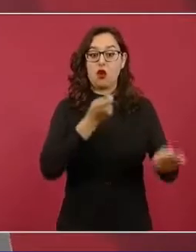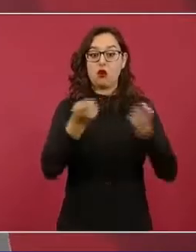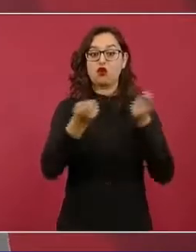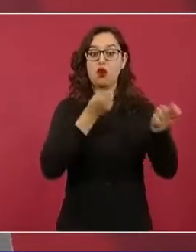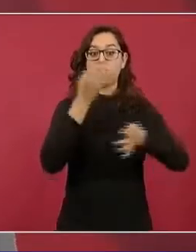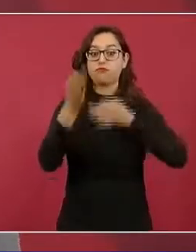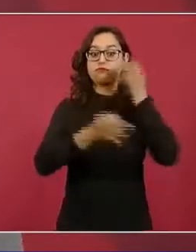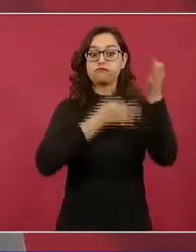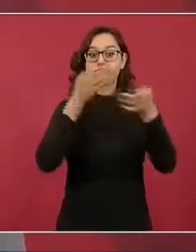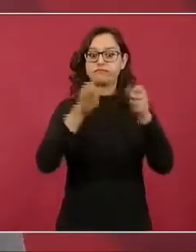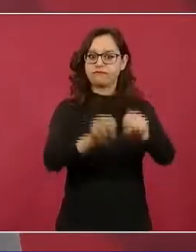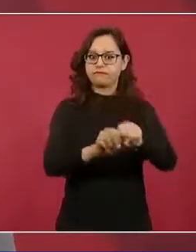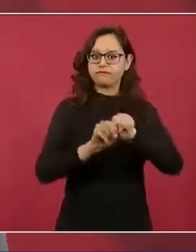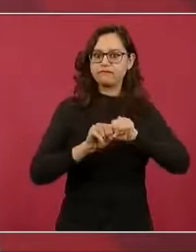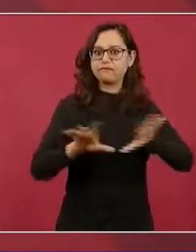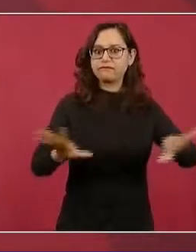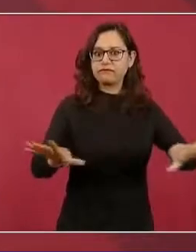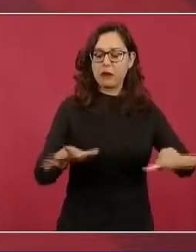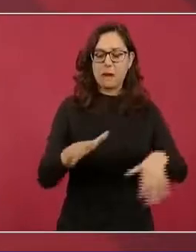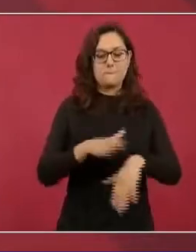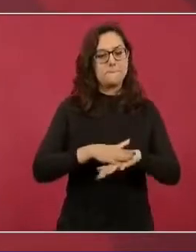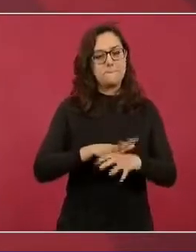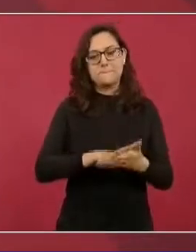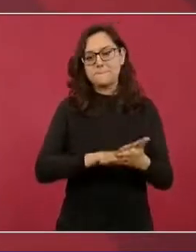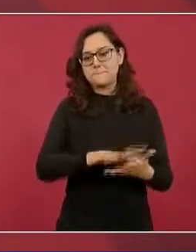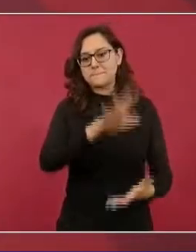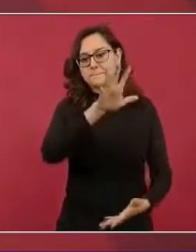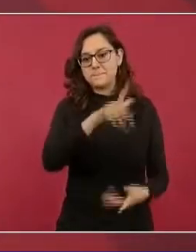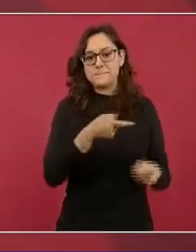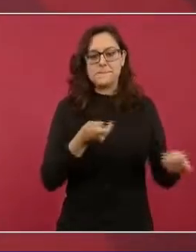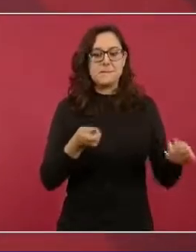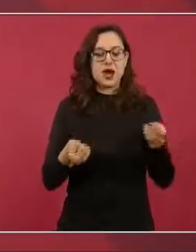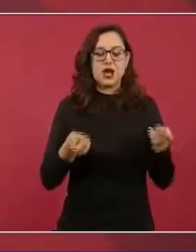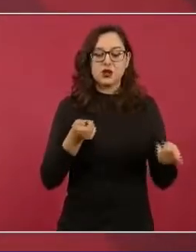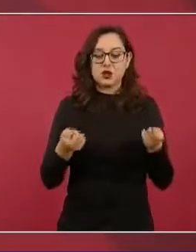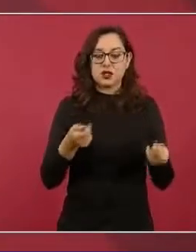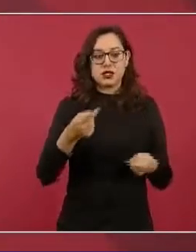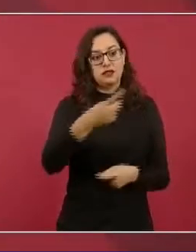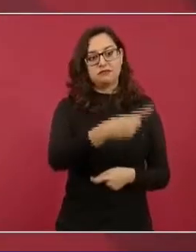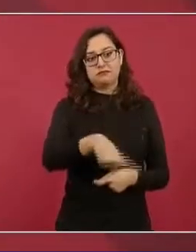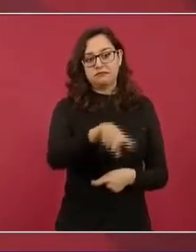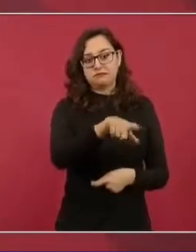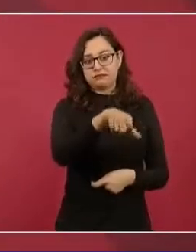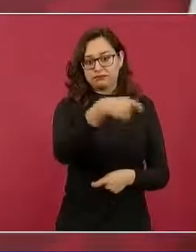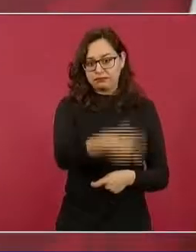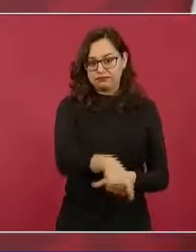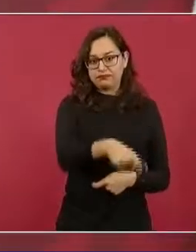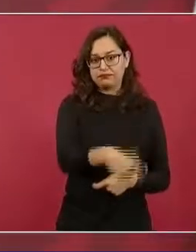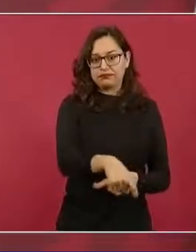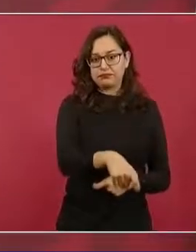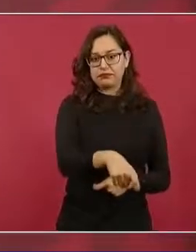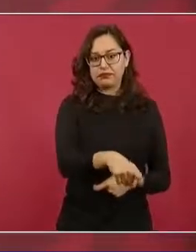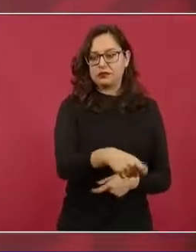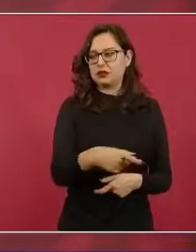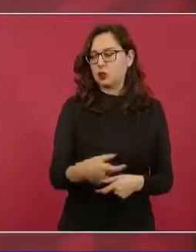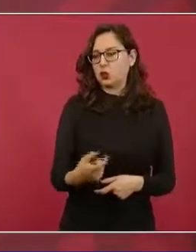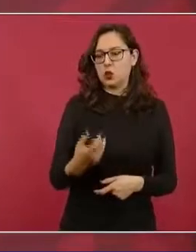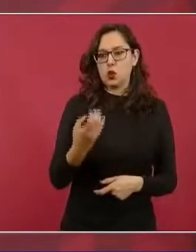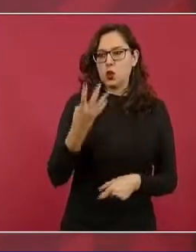de los potentados, que no les gusta la Cuarta